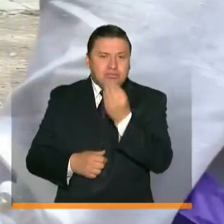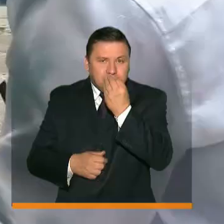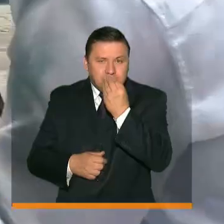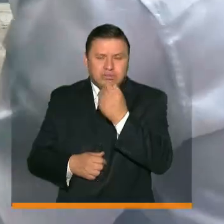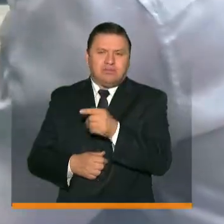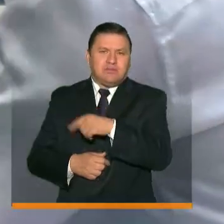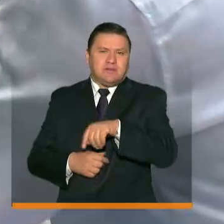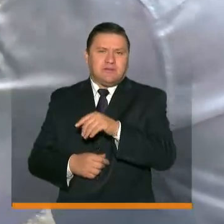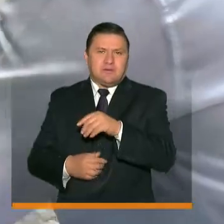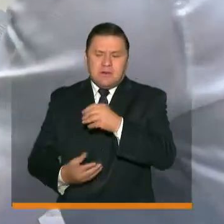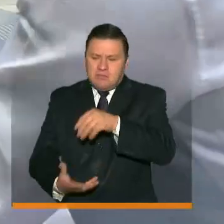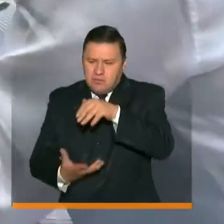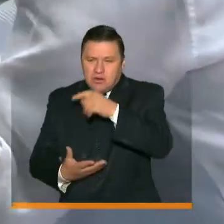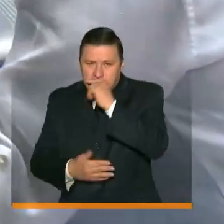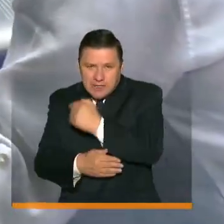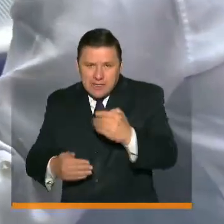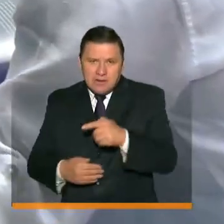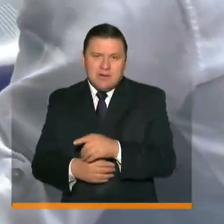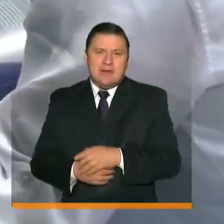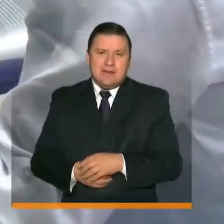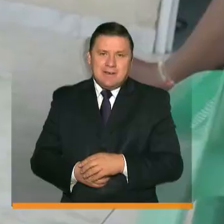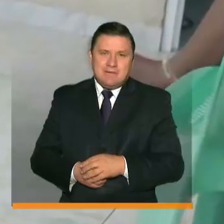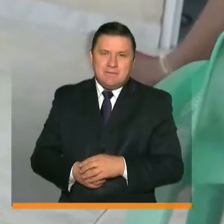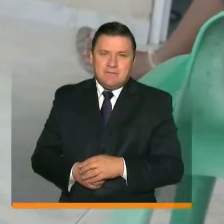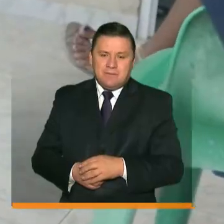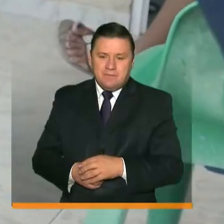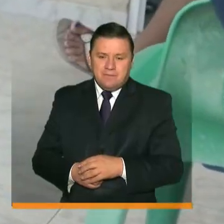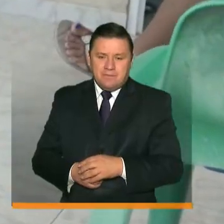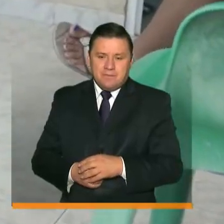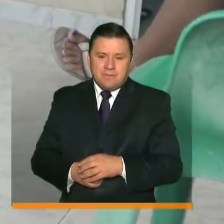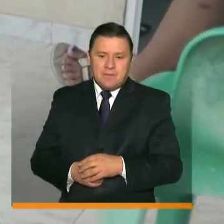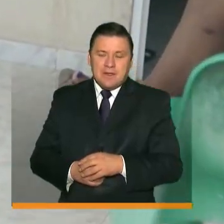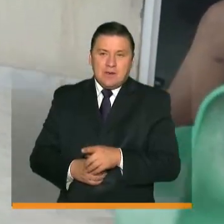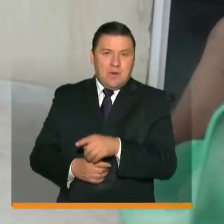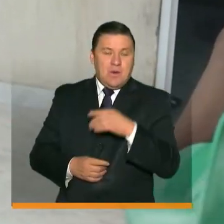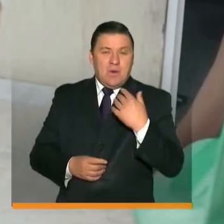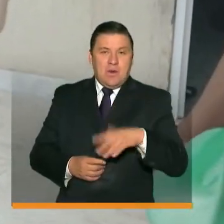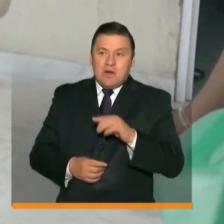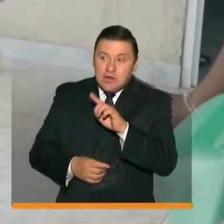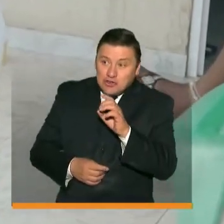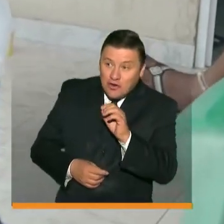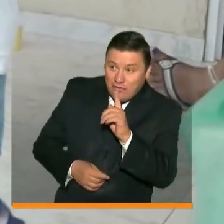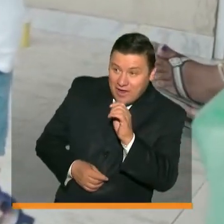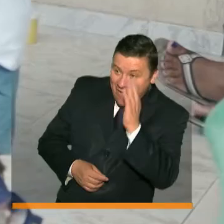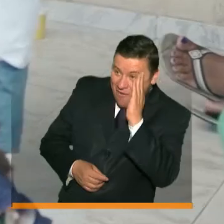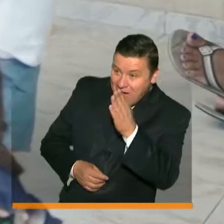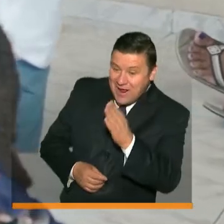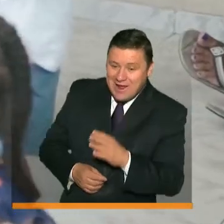alma con unos kits para los niños. Sofía, hola.